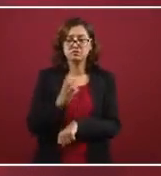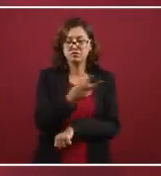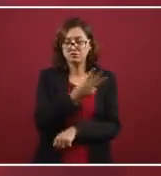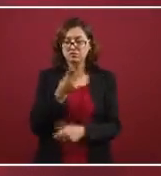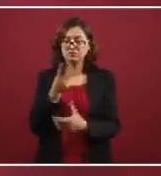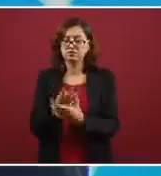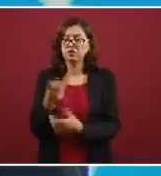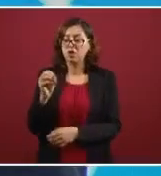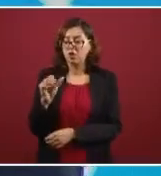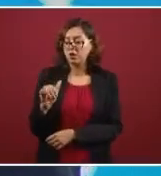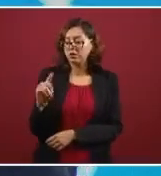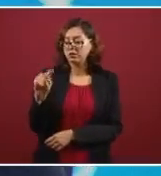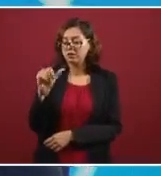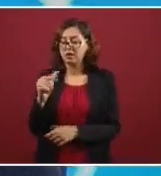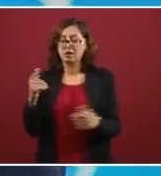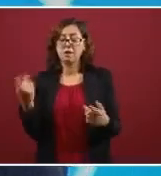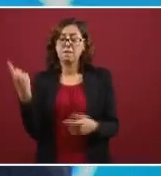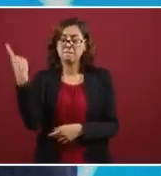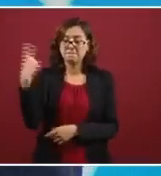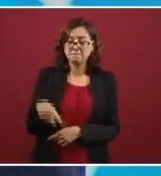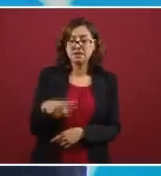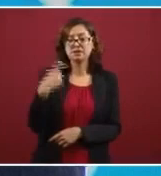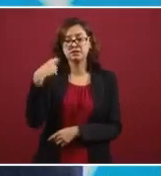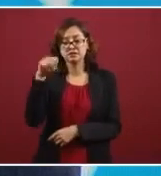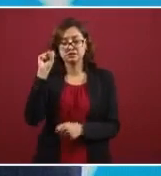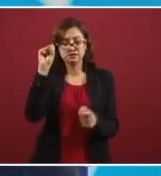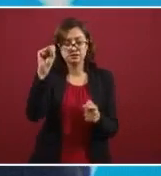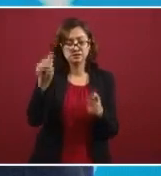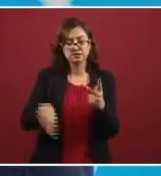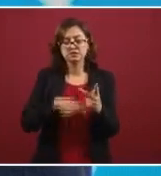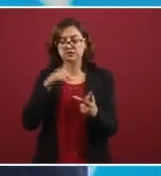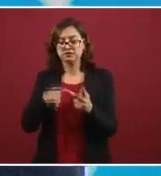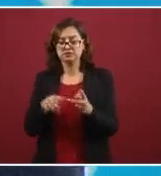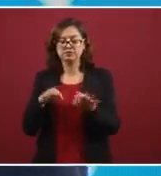OIT, se reunieron los sindicatos, la Central